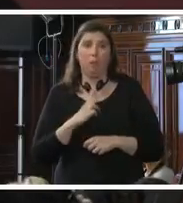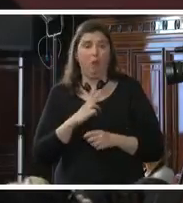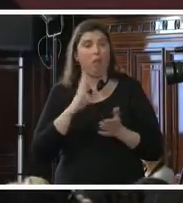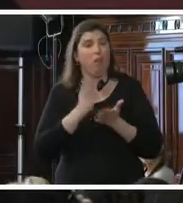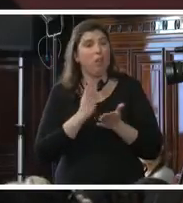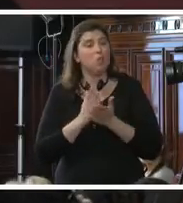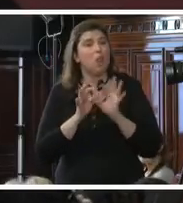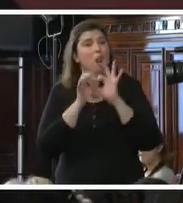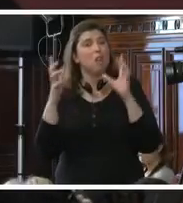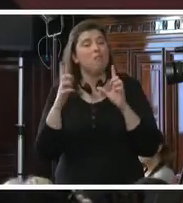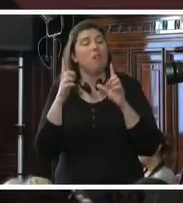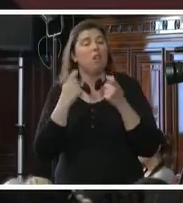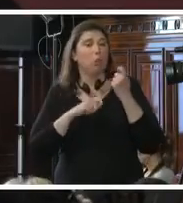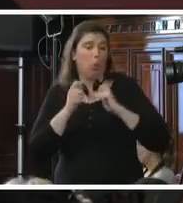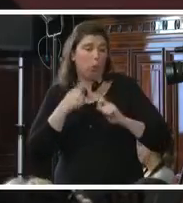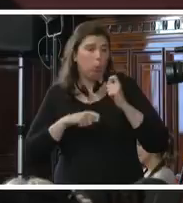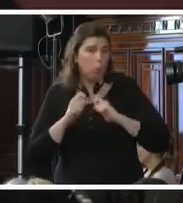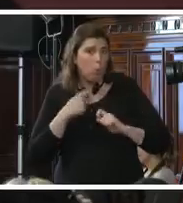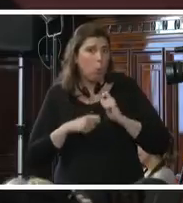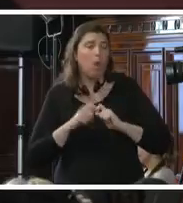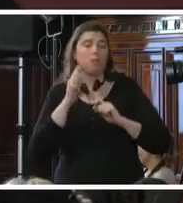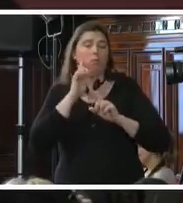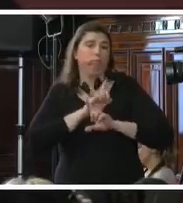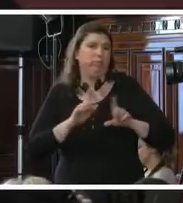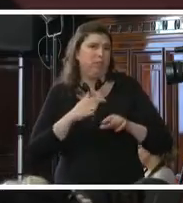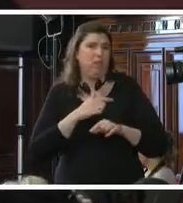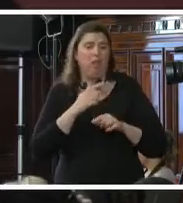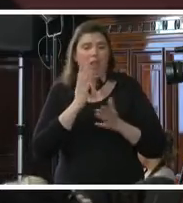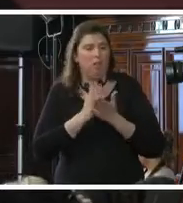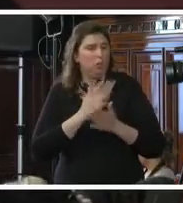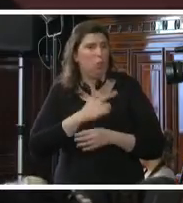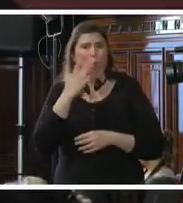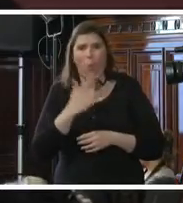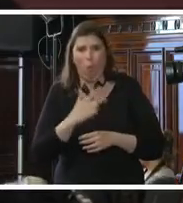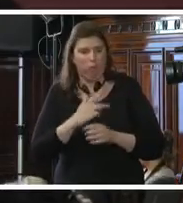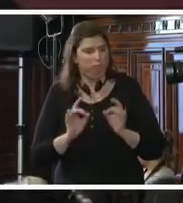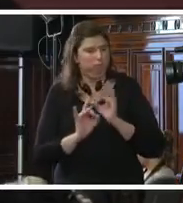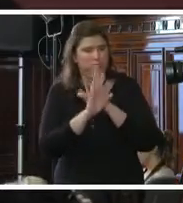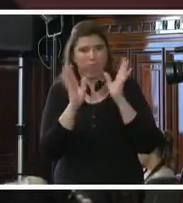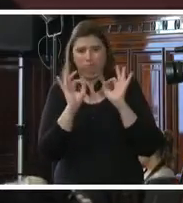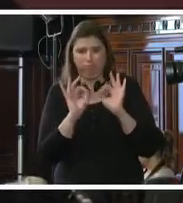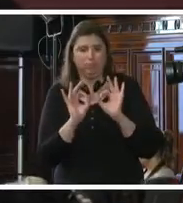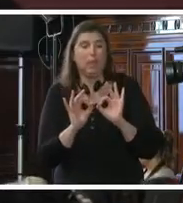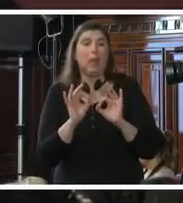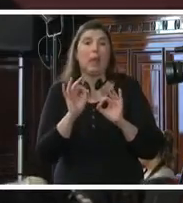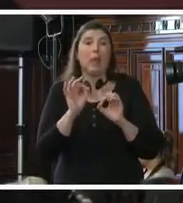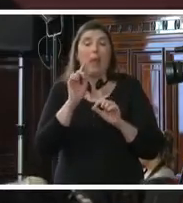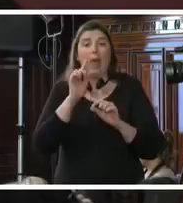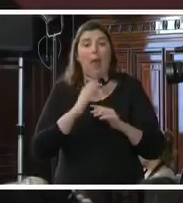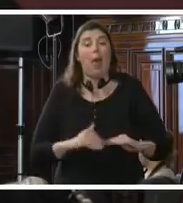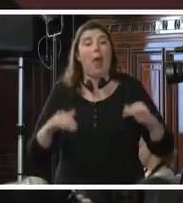a ser libre de tortura, tratos crueles, inhumanos o degradantes, entre otros. Si bien a nivel internacional,